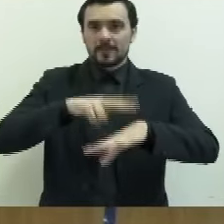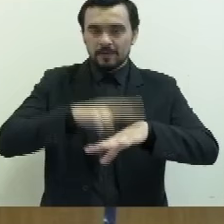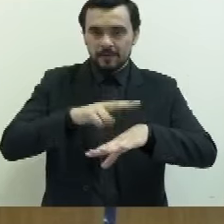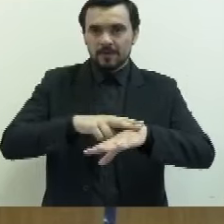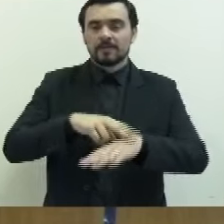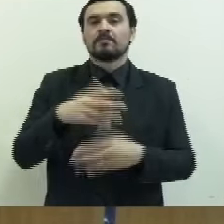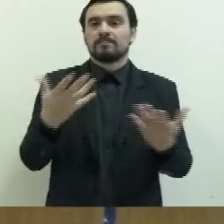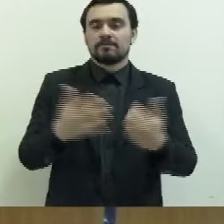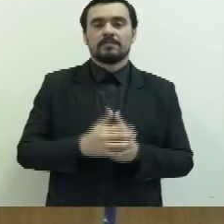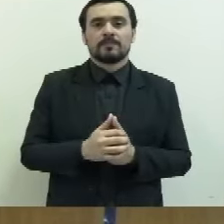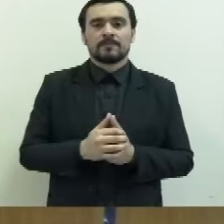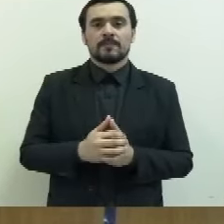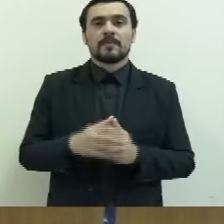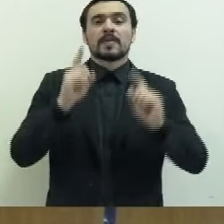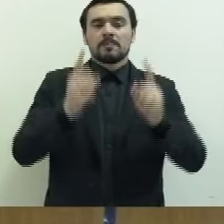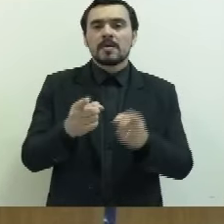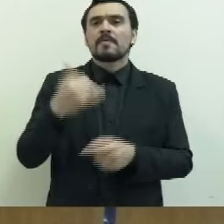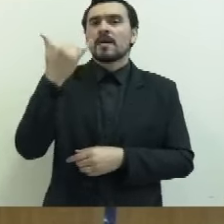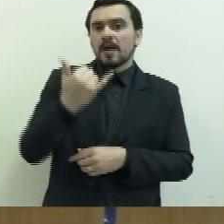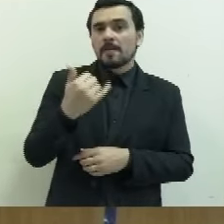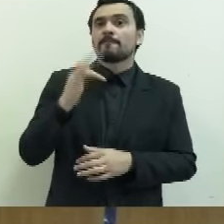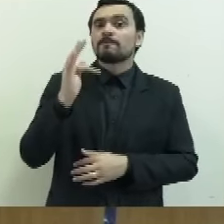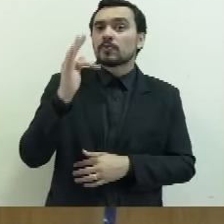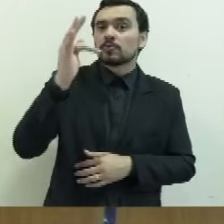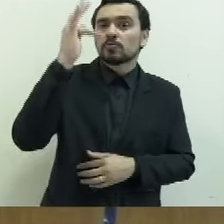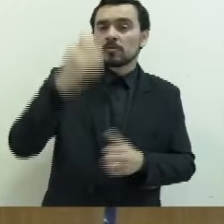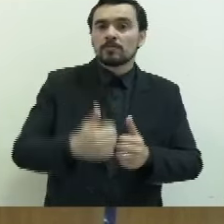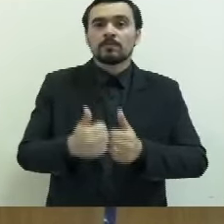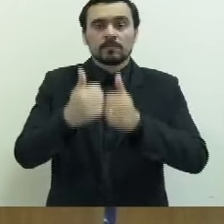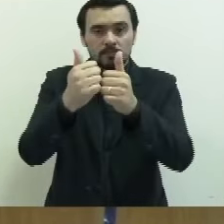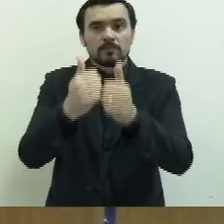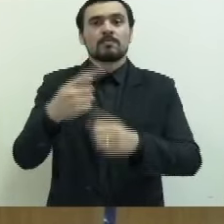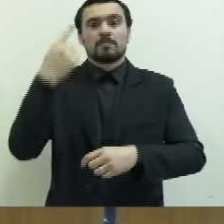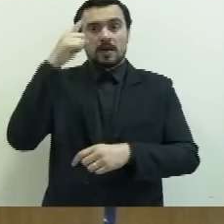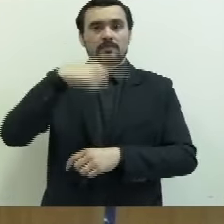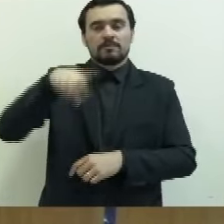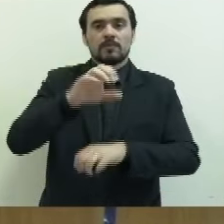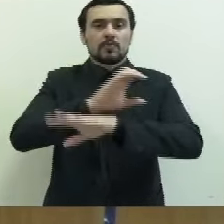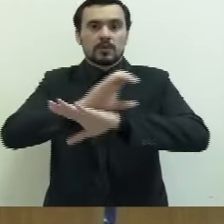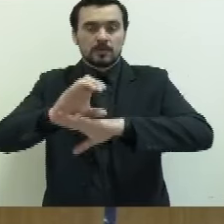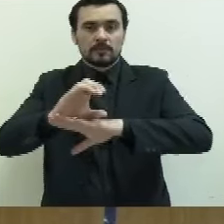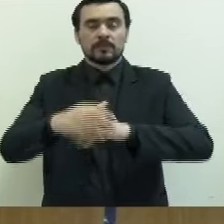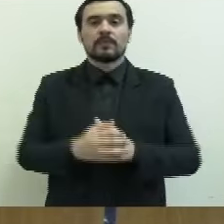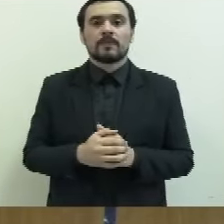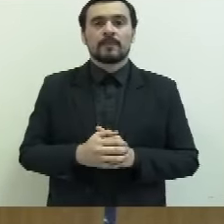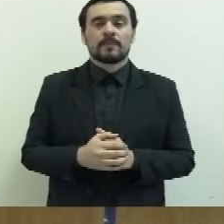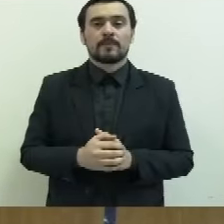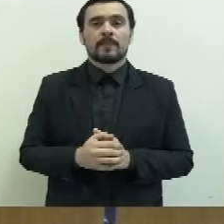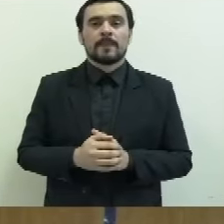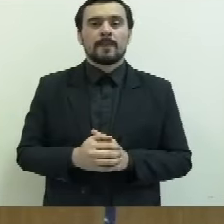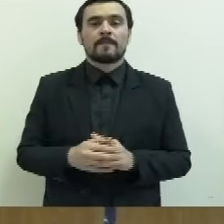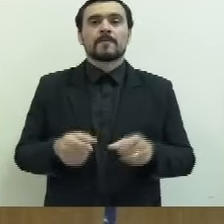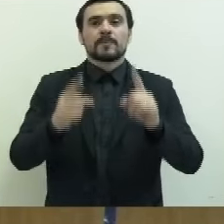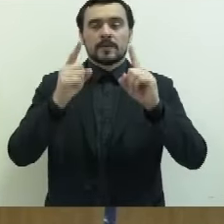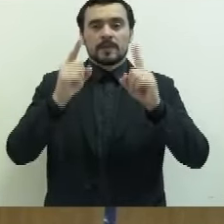más heroico, el presente más vibrante y el futuro más prometedor del mundo. Presidente de la altiva,